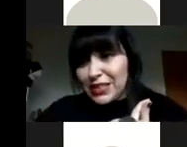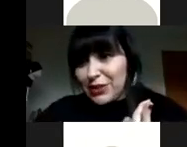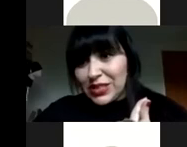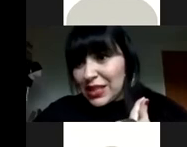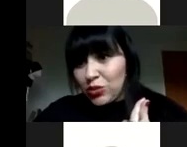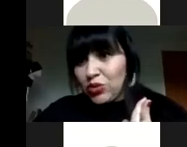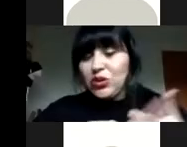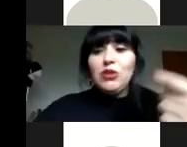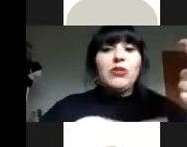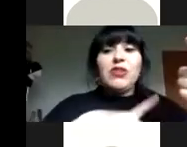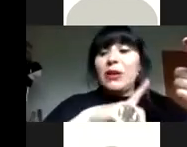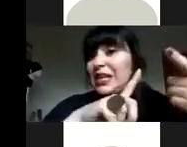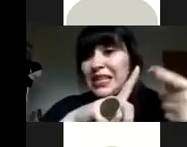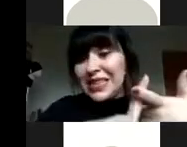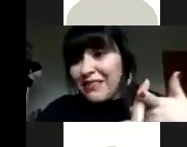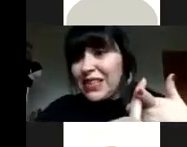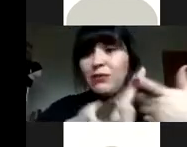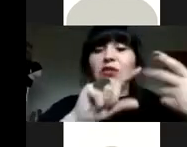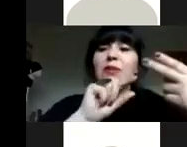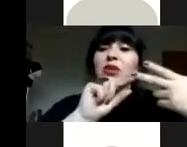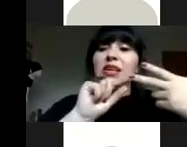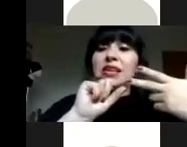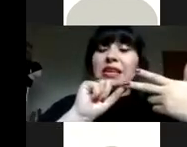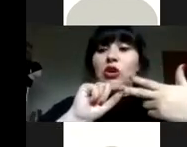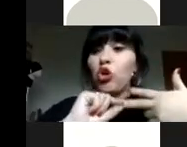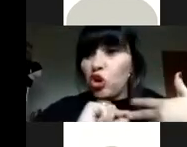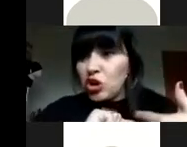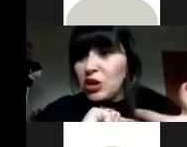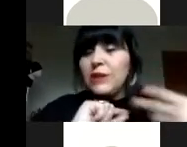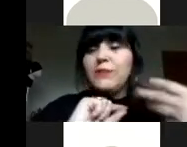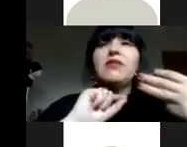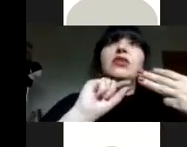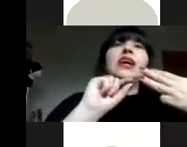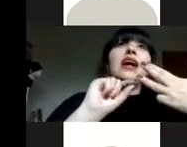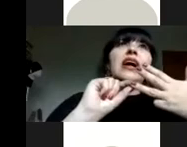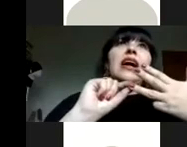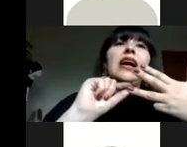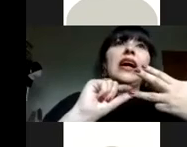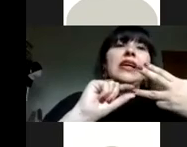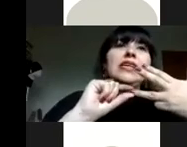negativos en términos de salud, me voy a poner irritable, me voy a poner enojón,